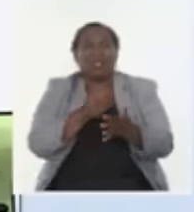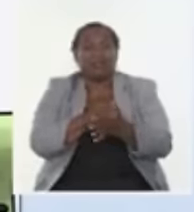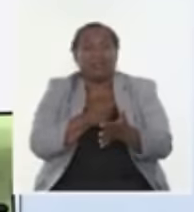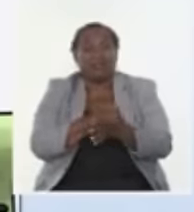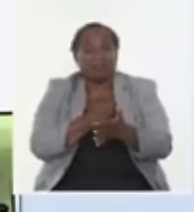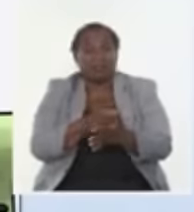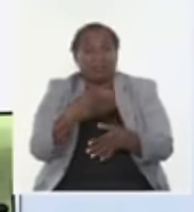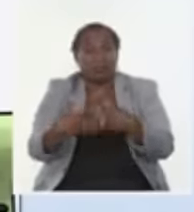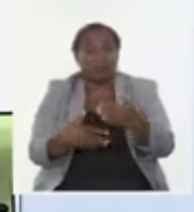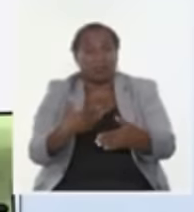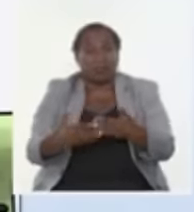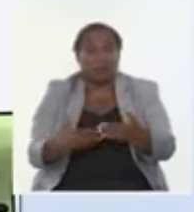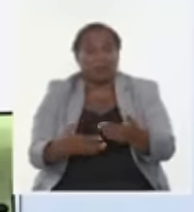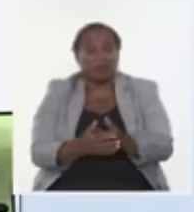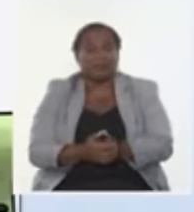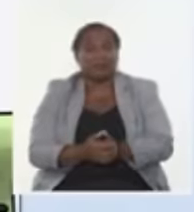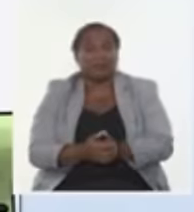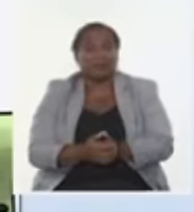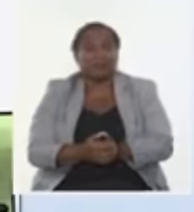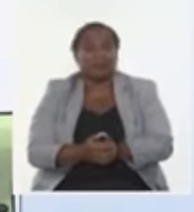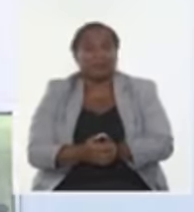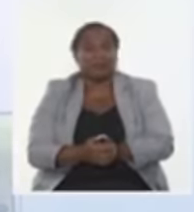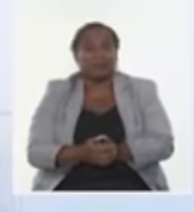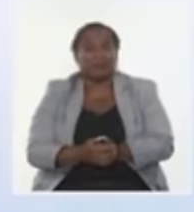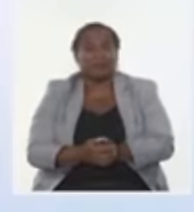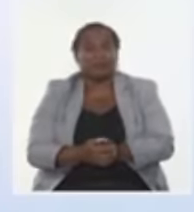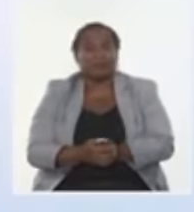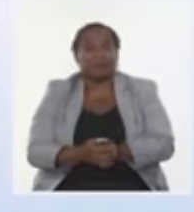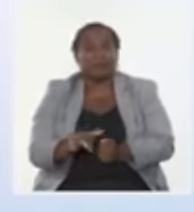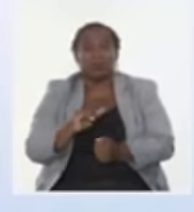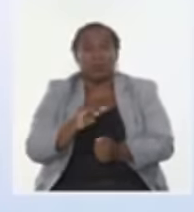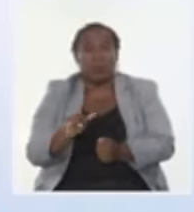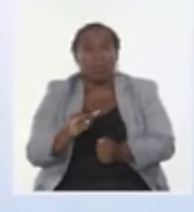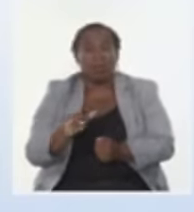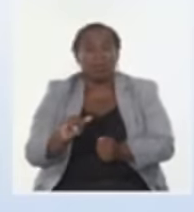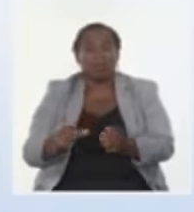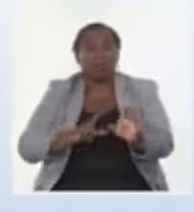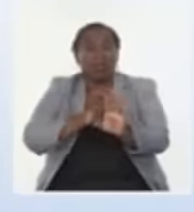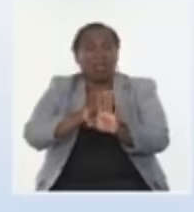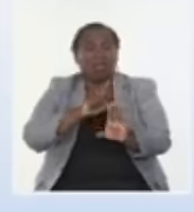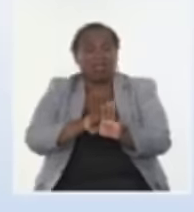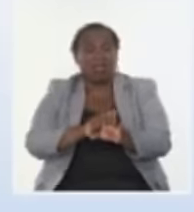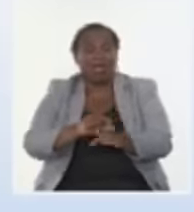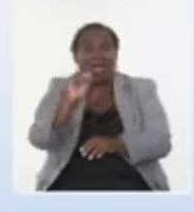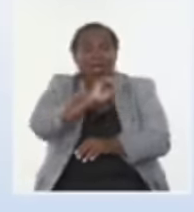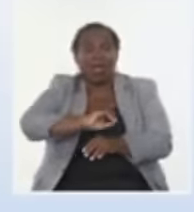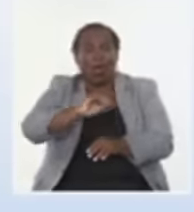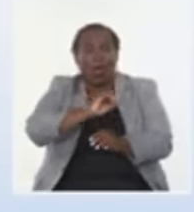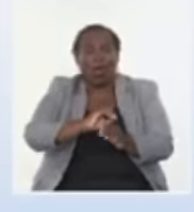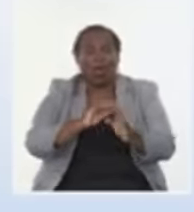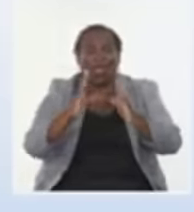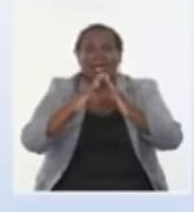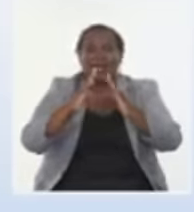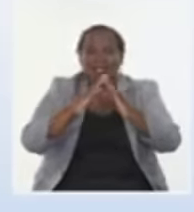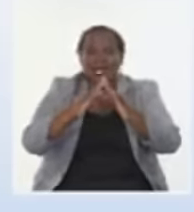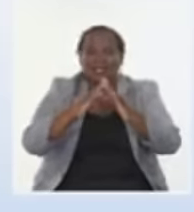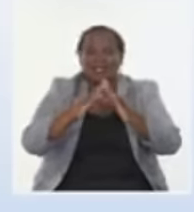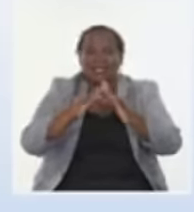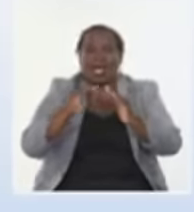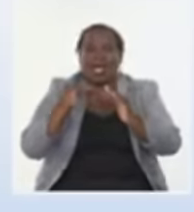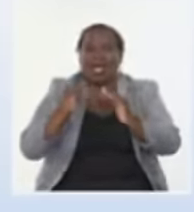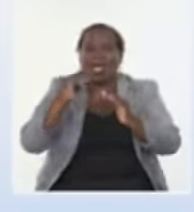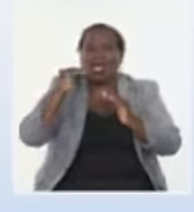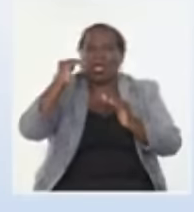conductas por parte del pueblo. Continúan ilegalidades en el ordenamiento urbanístico. Está haciendo un buen